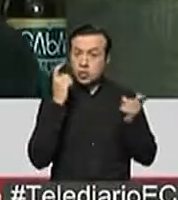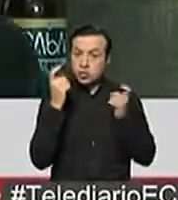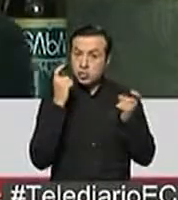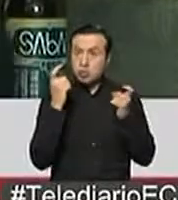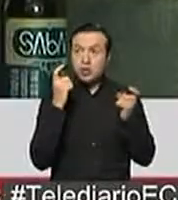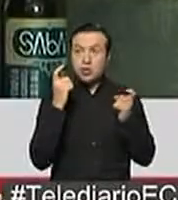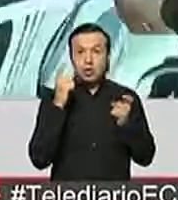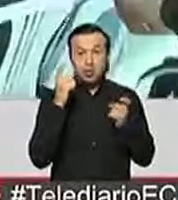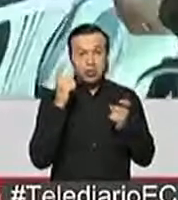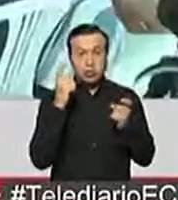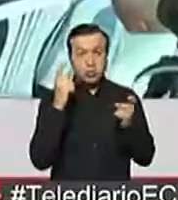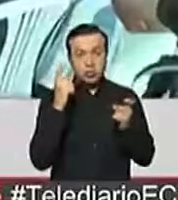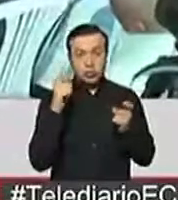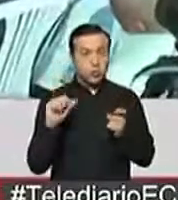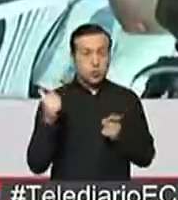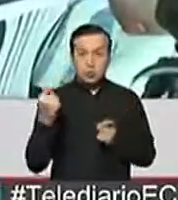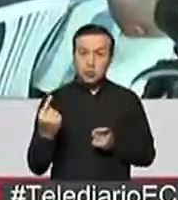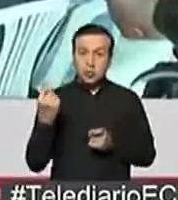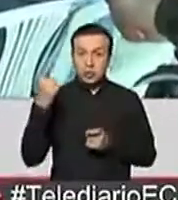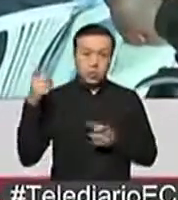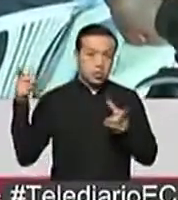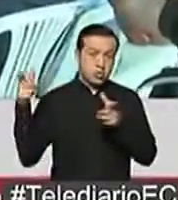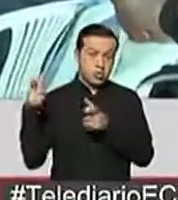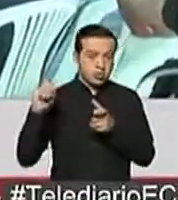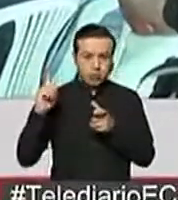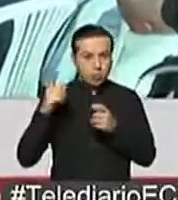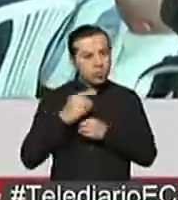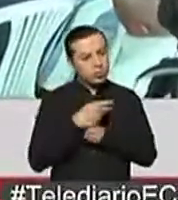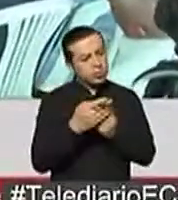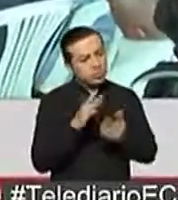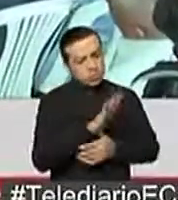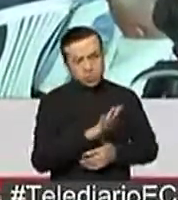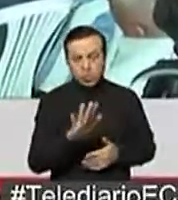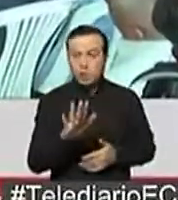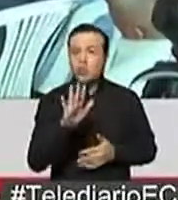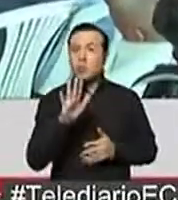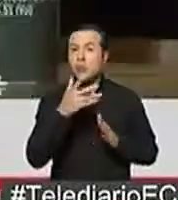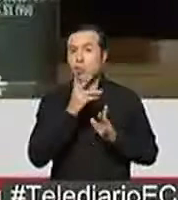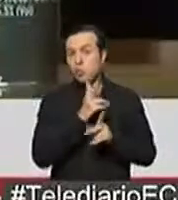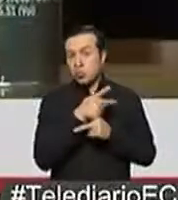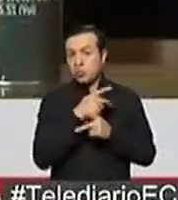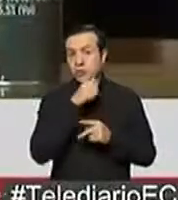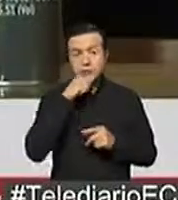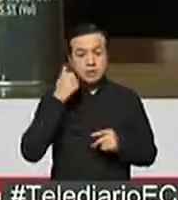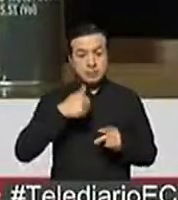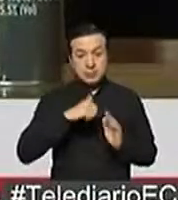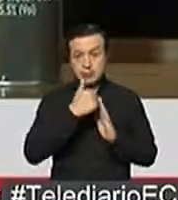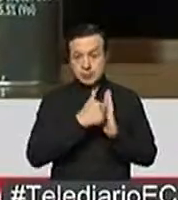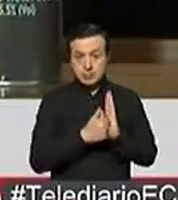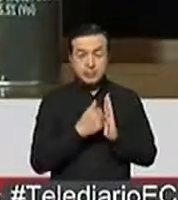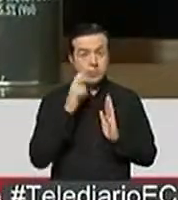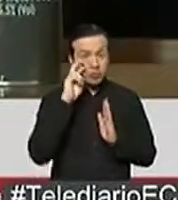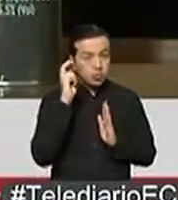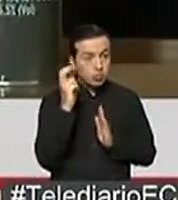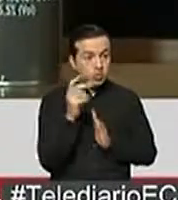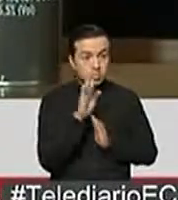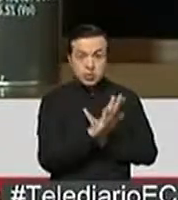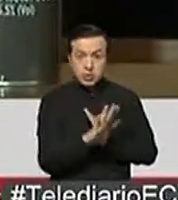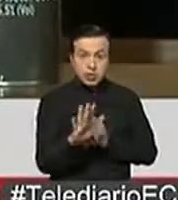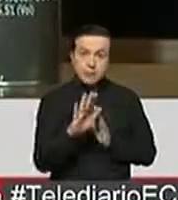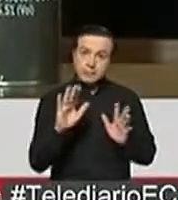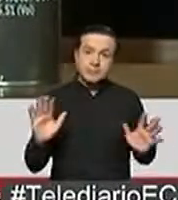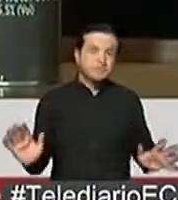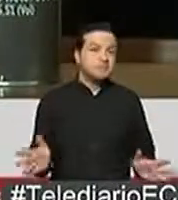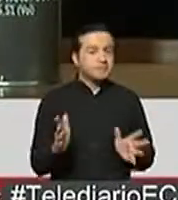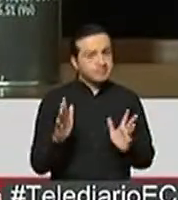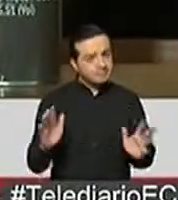los monopolios. Aparte de lo económico, para los productores de cerveza artesanal, es vital que desde el sector turístico también se impulse a